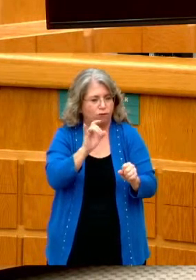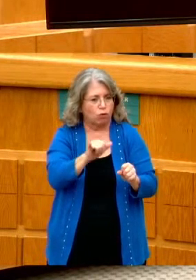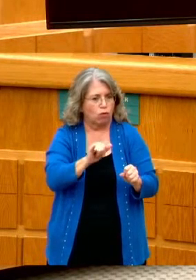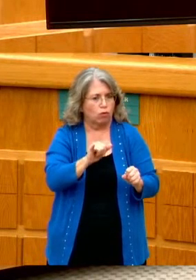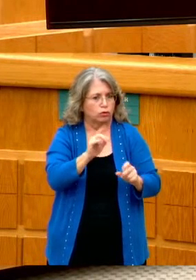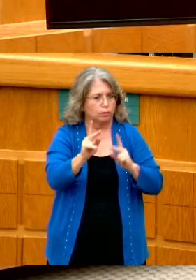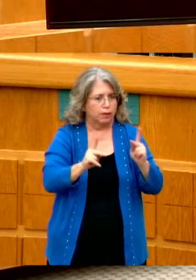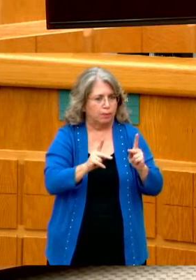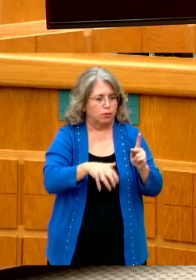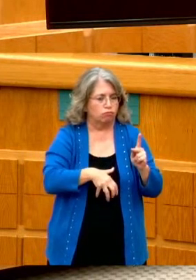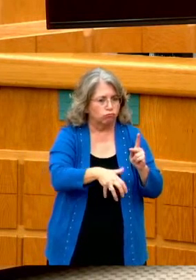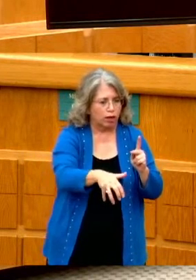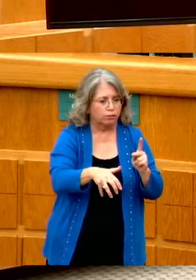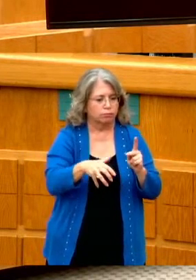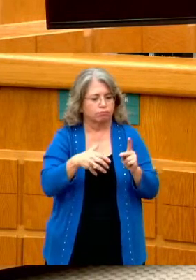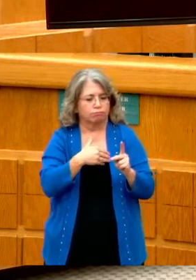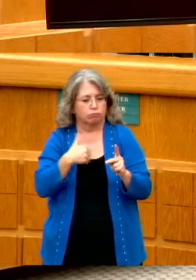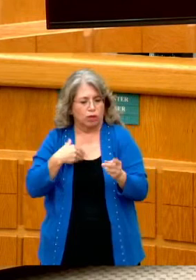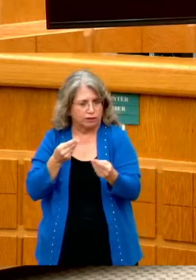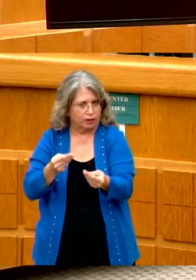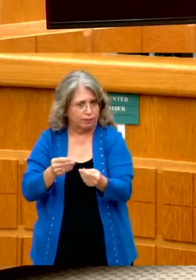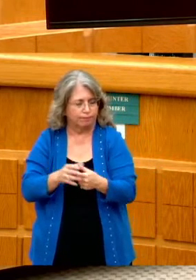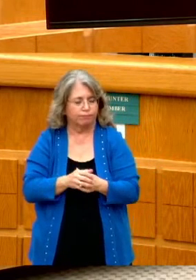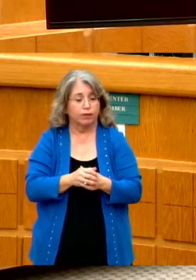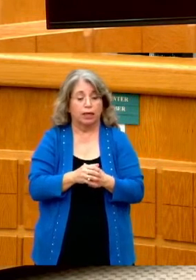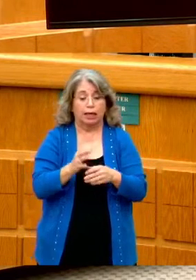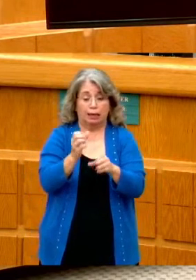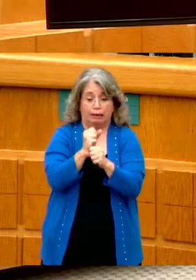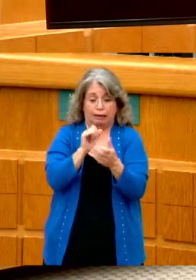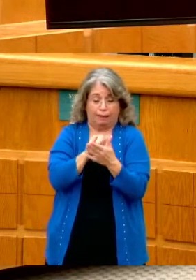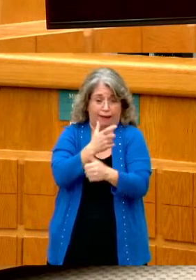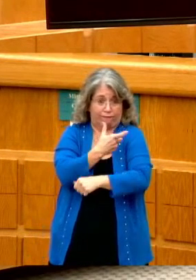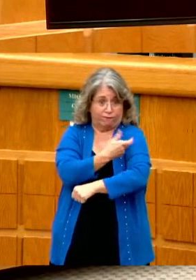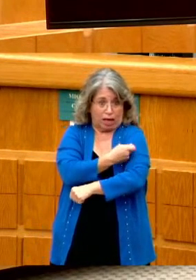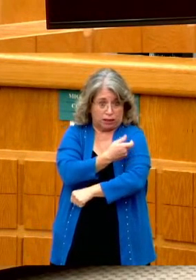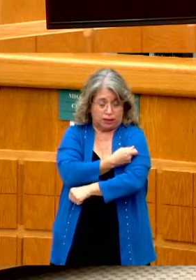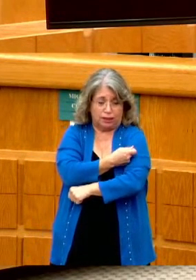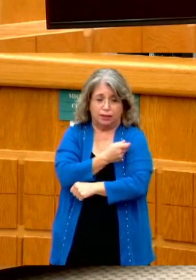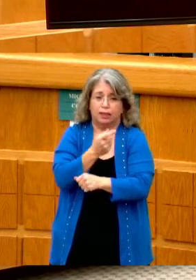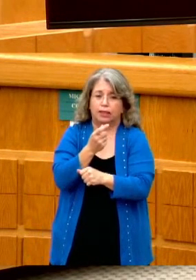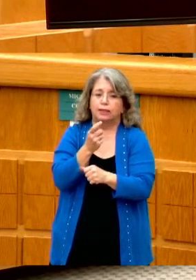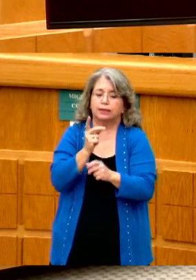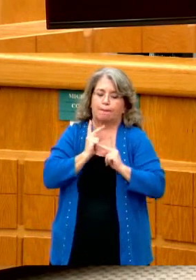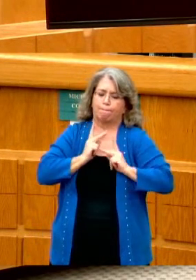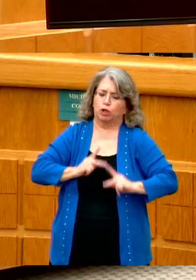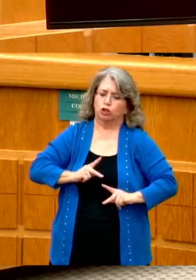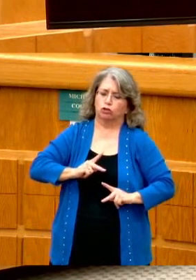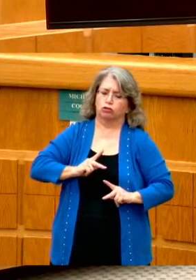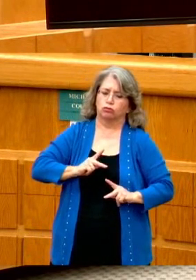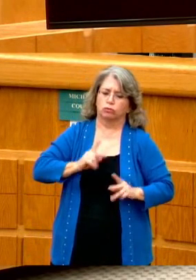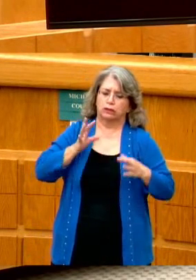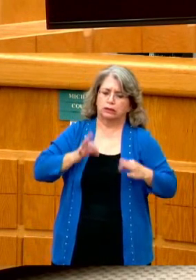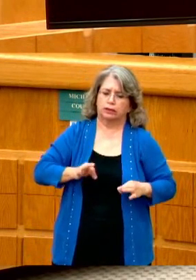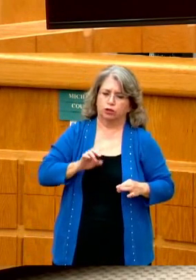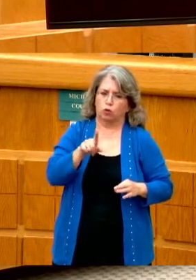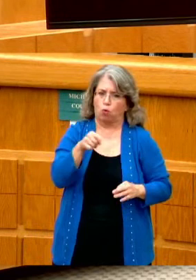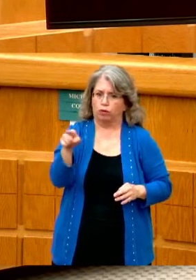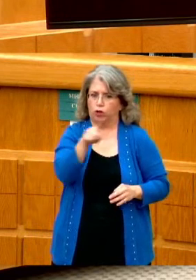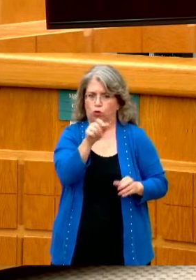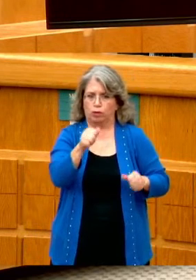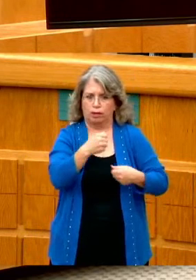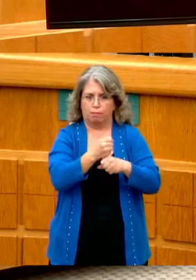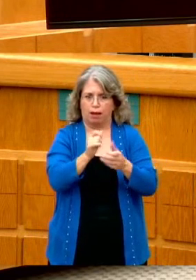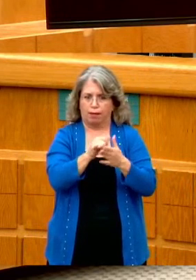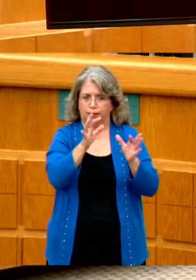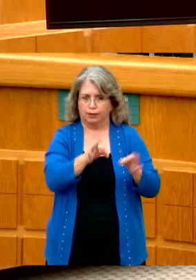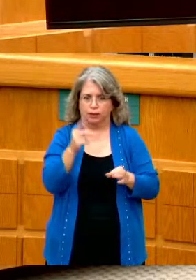the COVID-19 vaccine is a personal decision that only you can make. ¿Qué pasa si estoy embarazada o